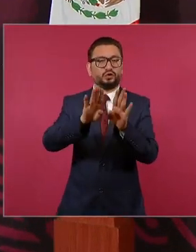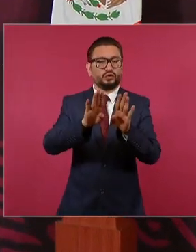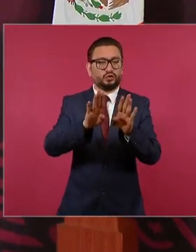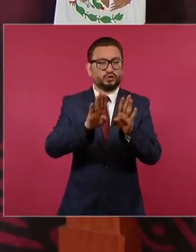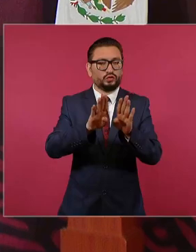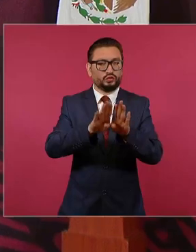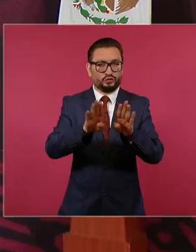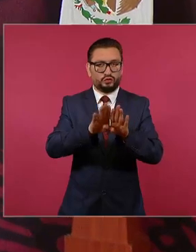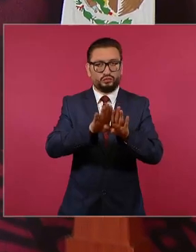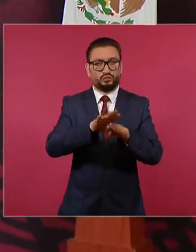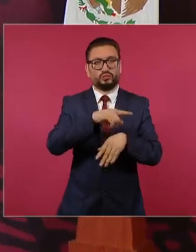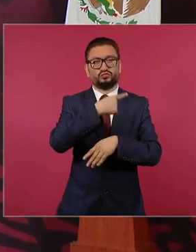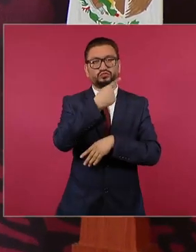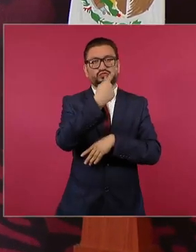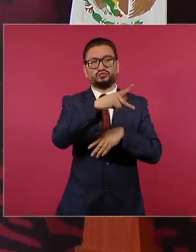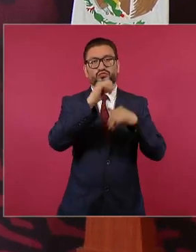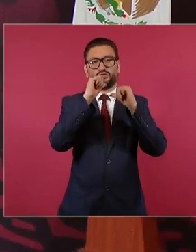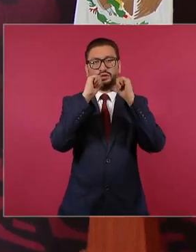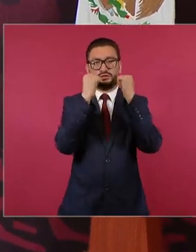llamada sociedad civil.